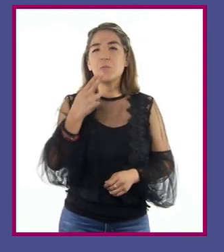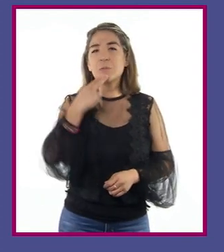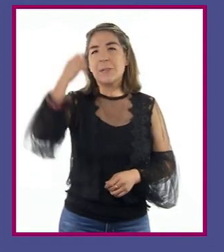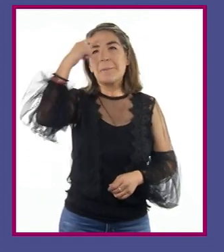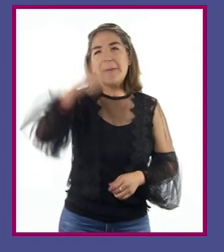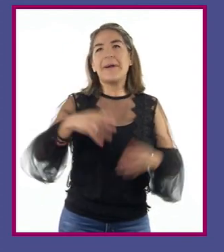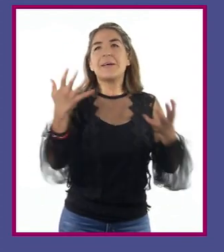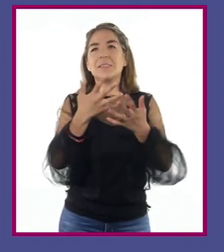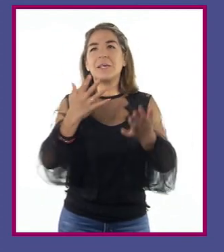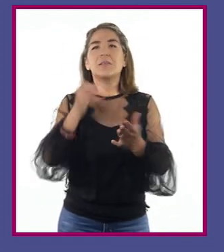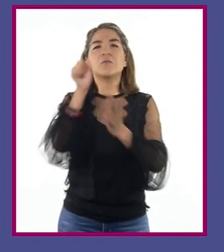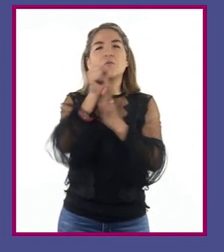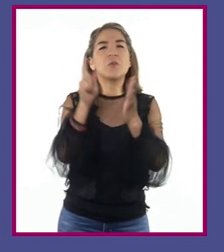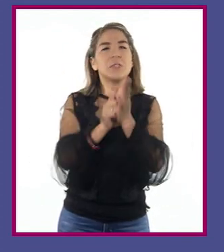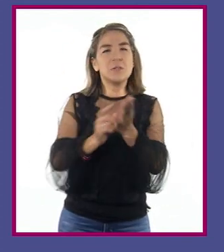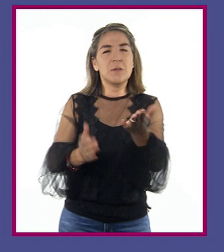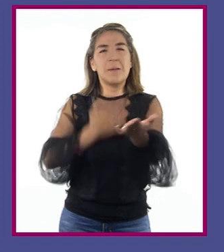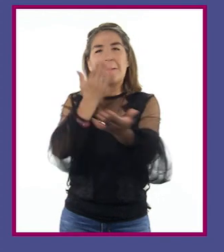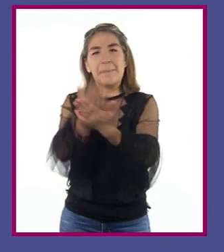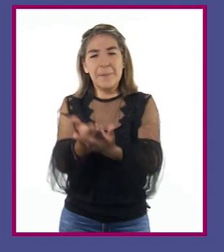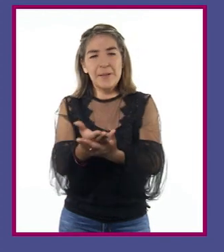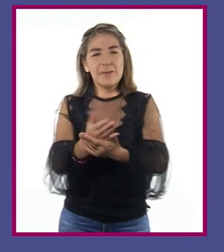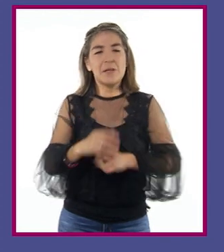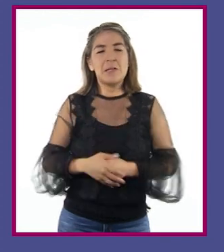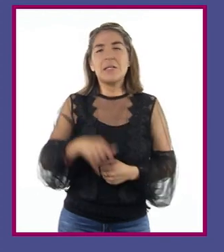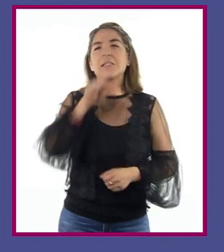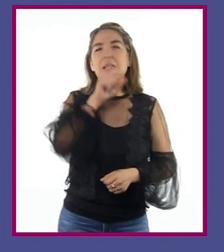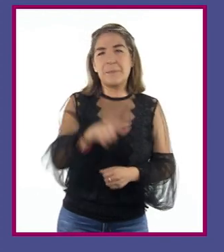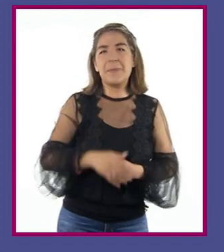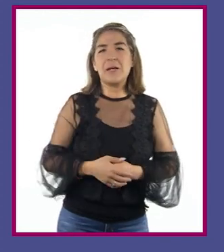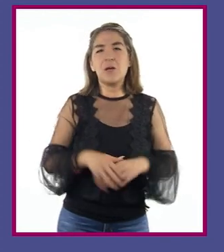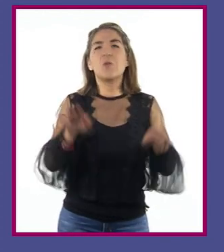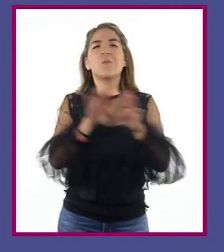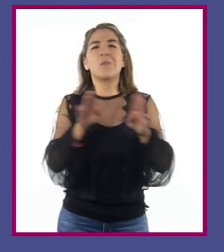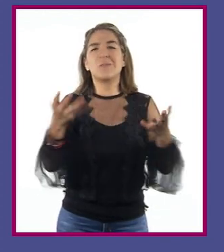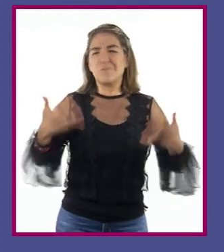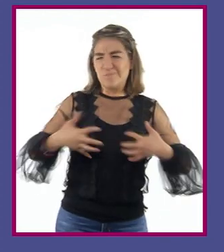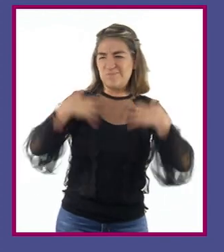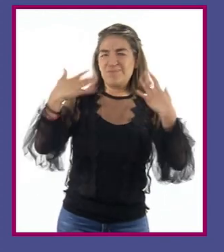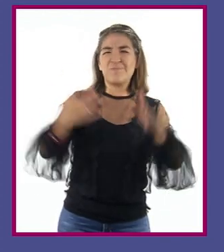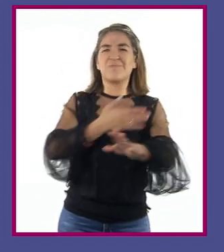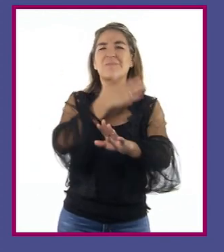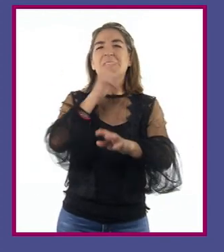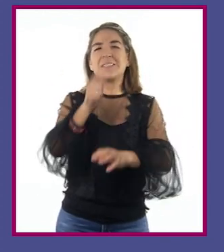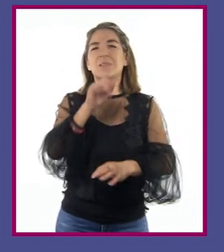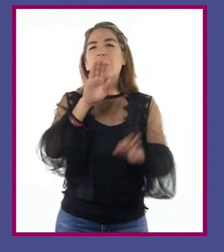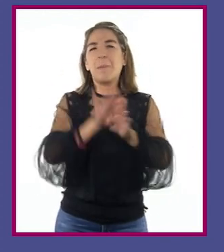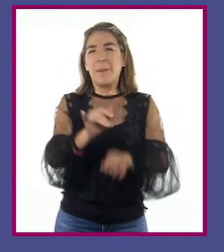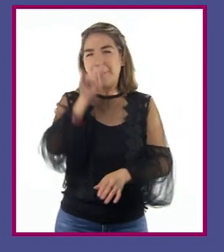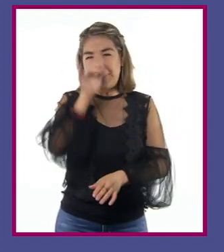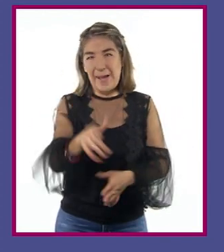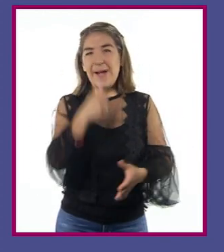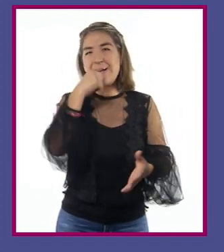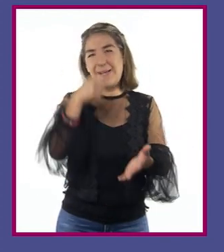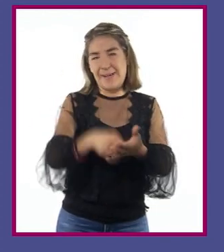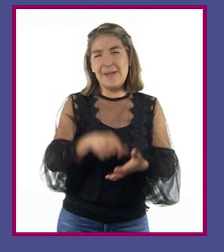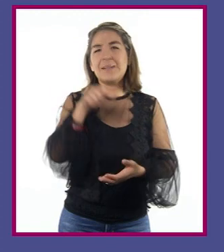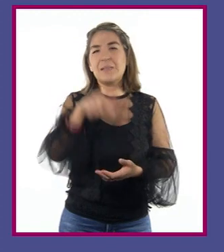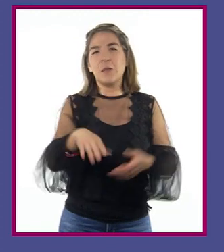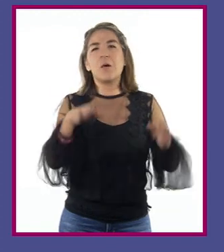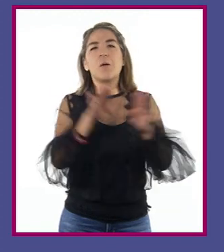hacer una solicitud, petición o incluso un reclamo, pues se trata de un texto de